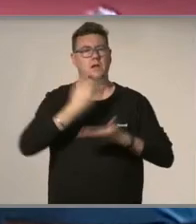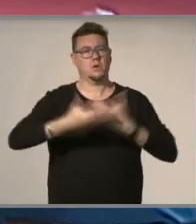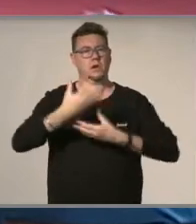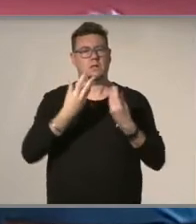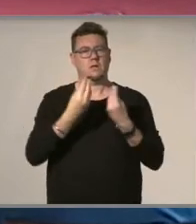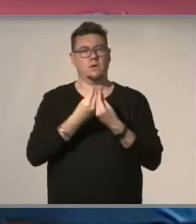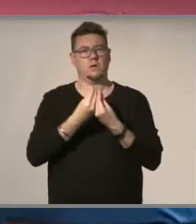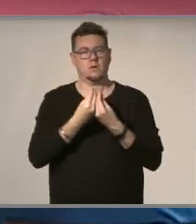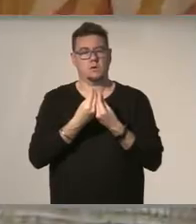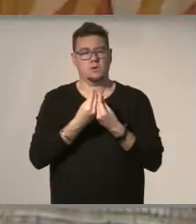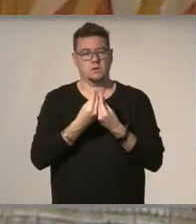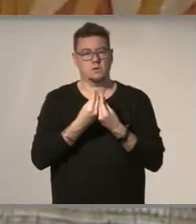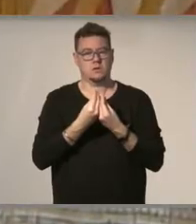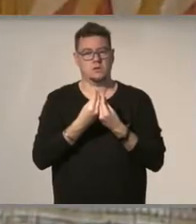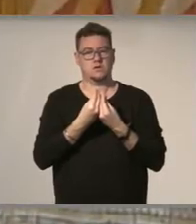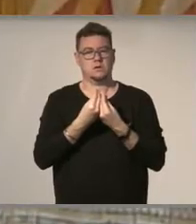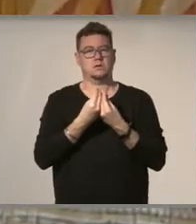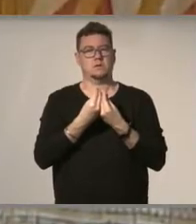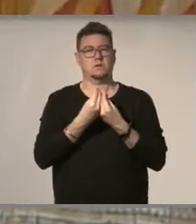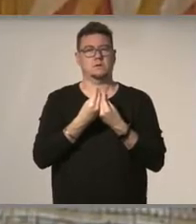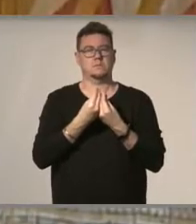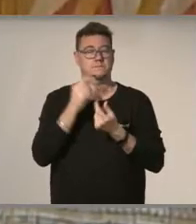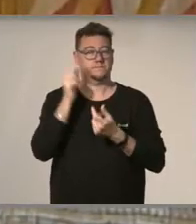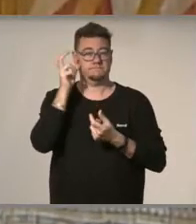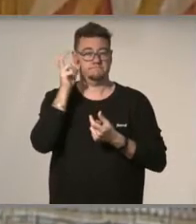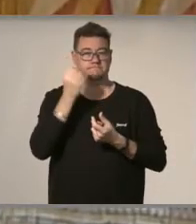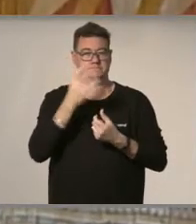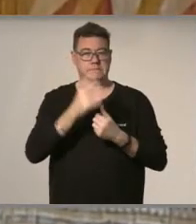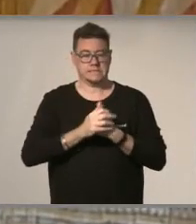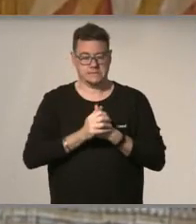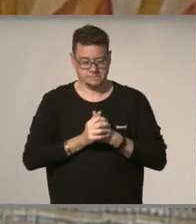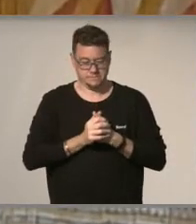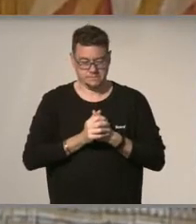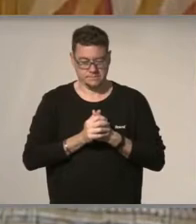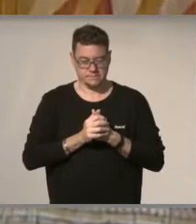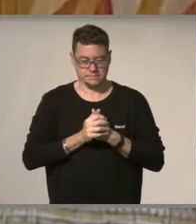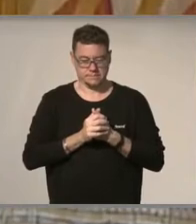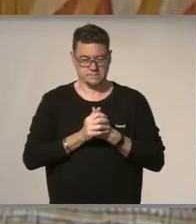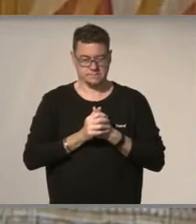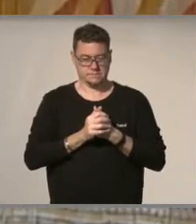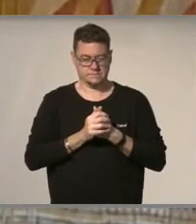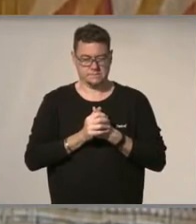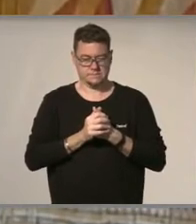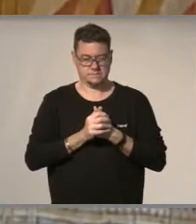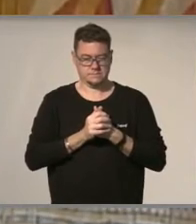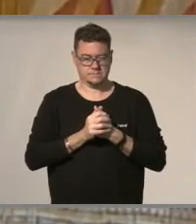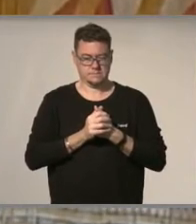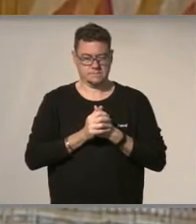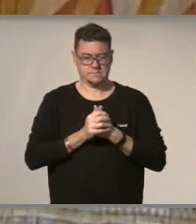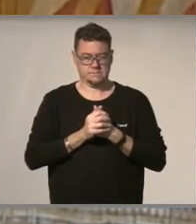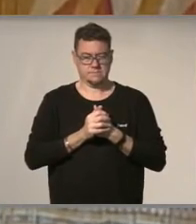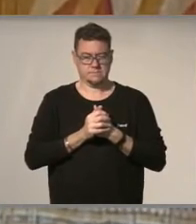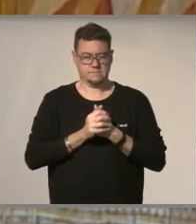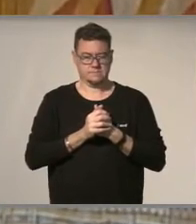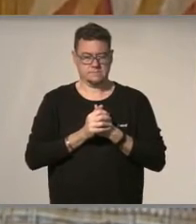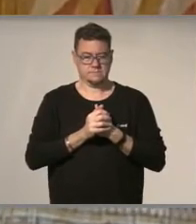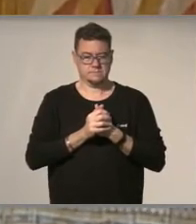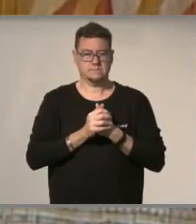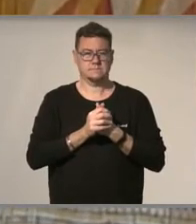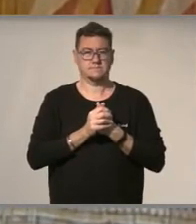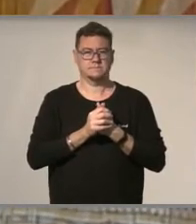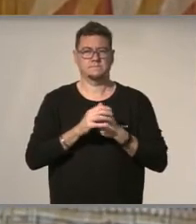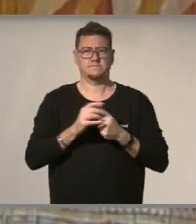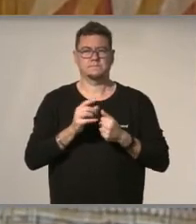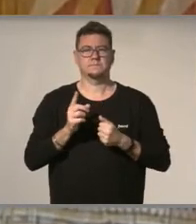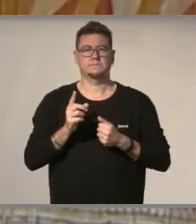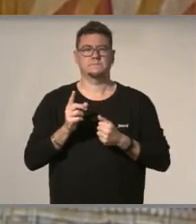caso con la Comunidad de Madrid, con el traslado de pacientes entre los diferentes hospitales de la comunidad y el Hospital de Campaña IFEMA, o de todos